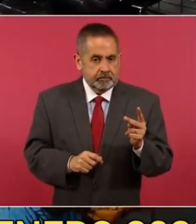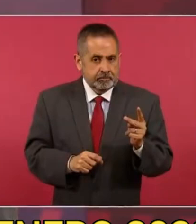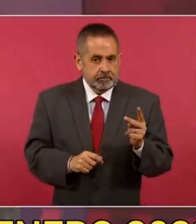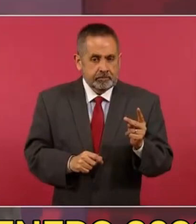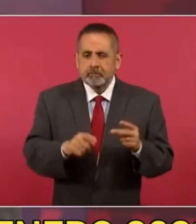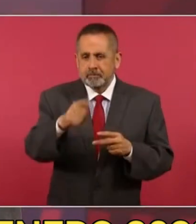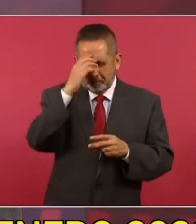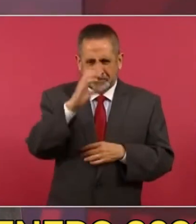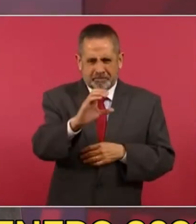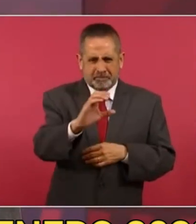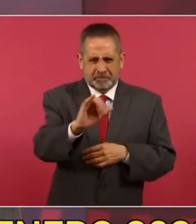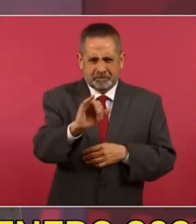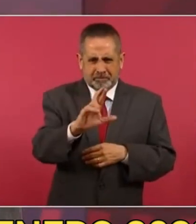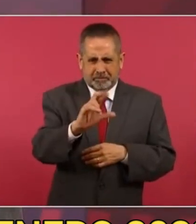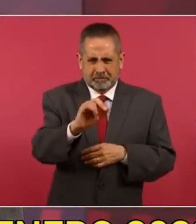a Ciro Gómez Leiva.